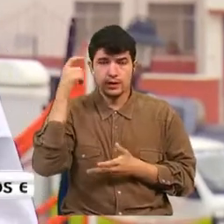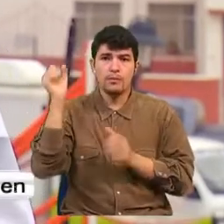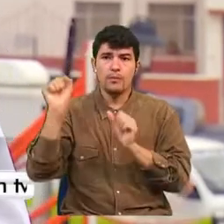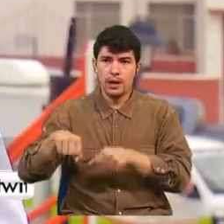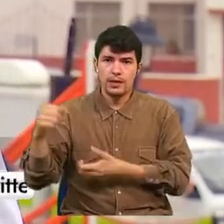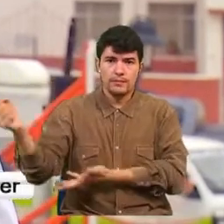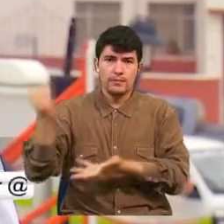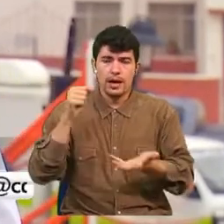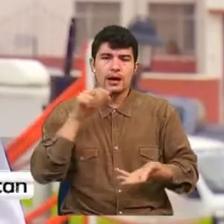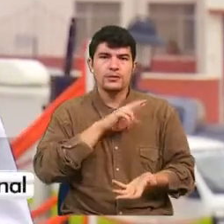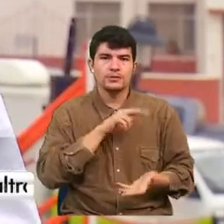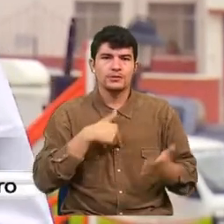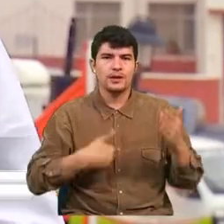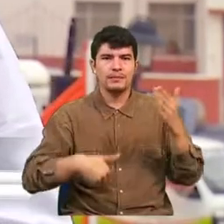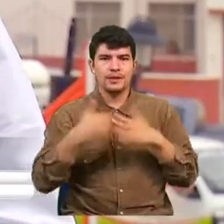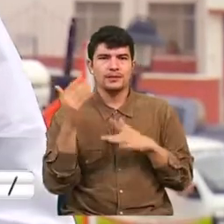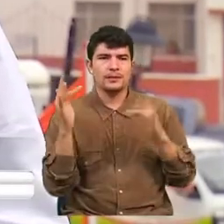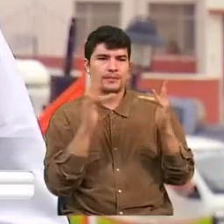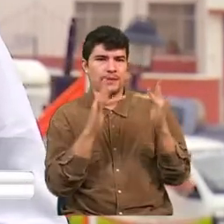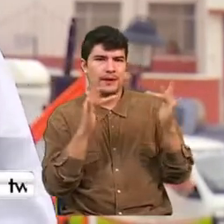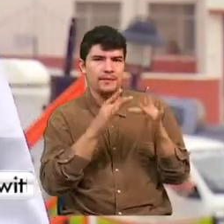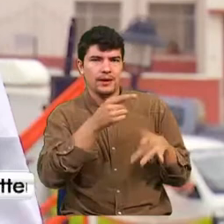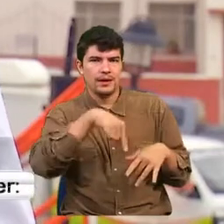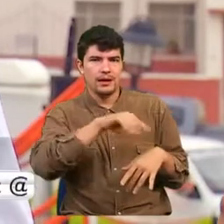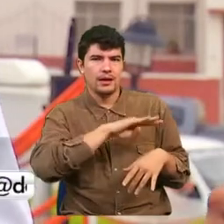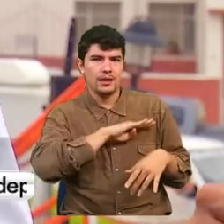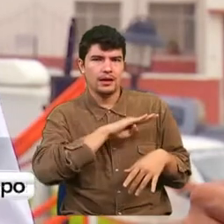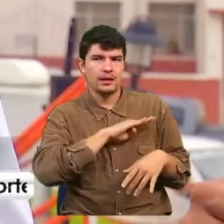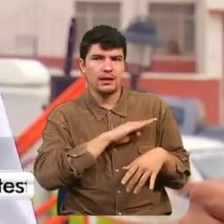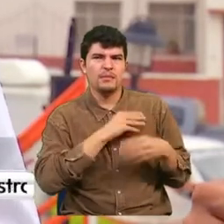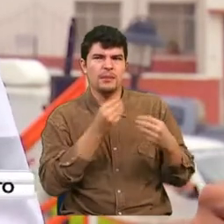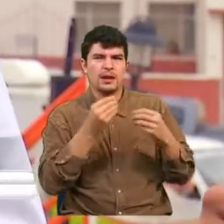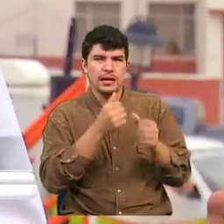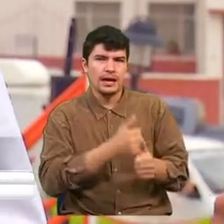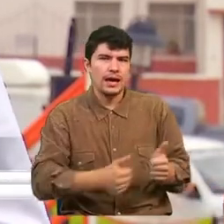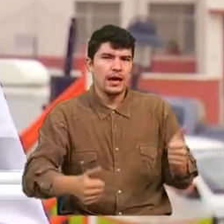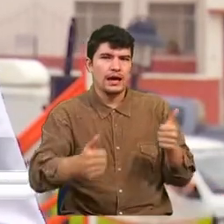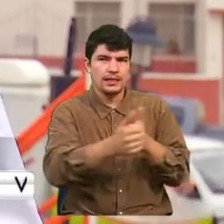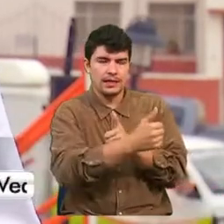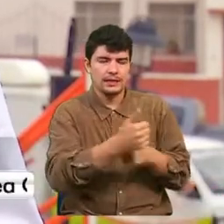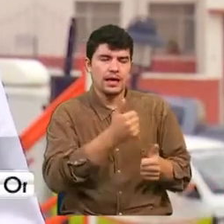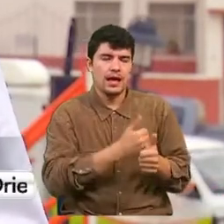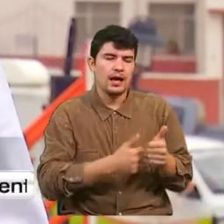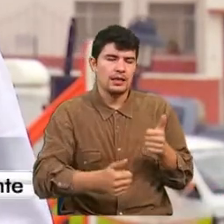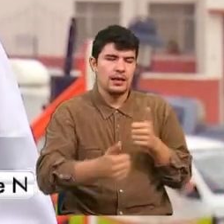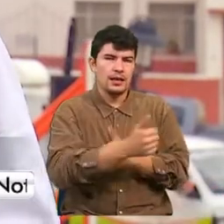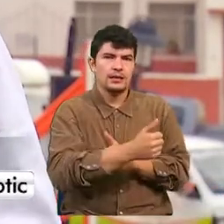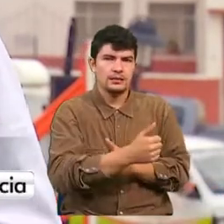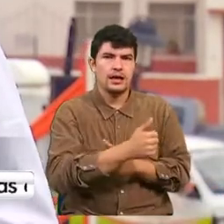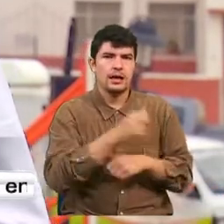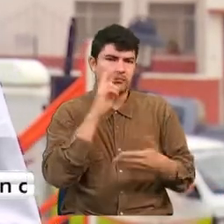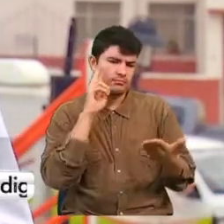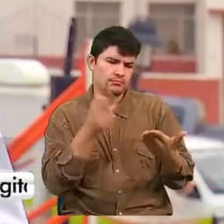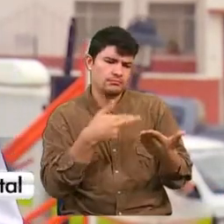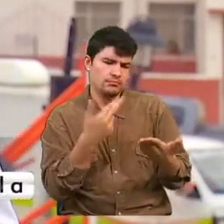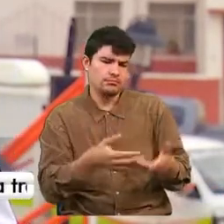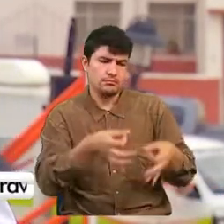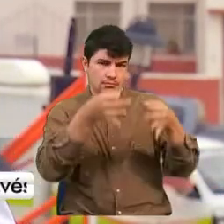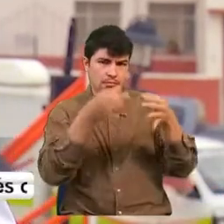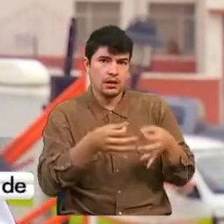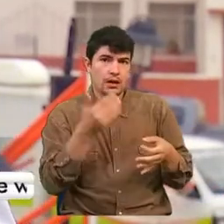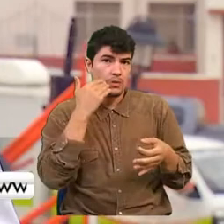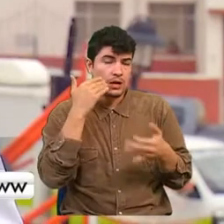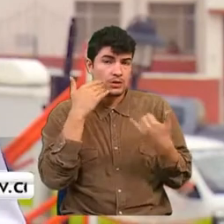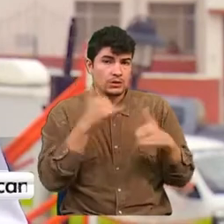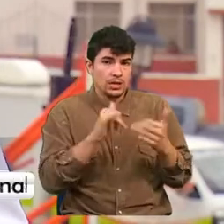el contacto con los señores alcaldes para adelantar la revisión y la verificación de los proyectos. Teniendo ya los